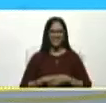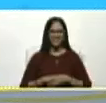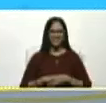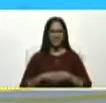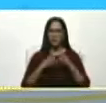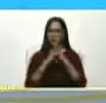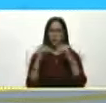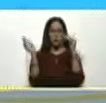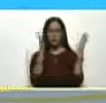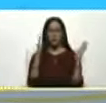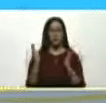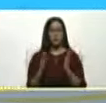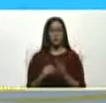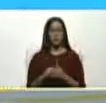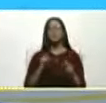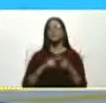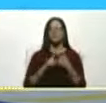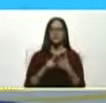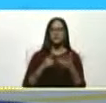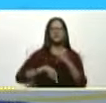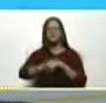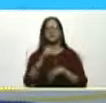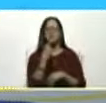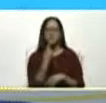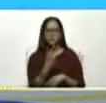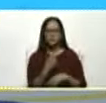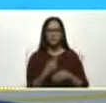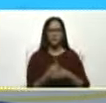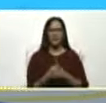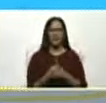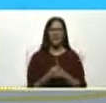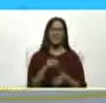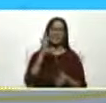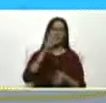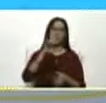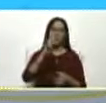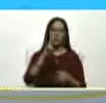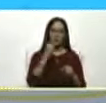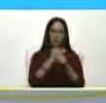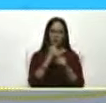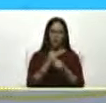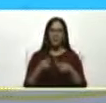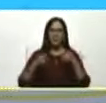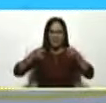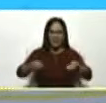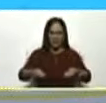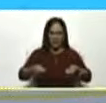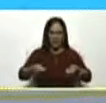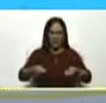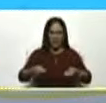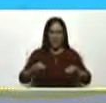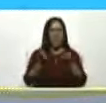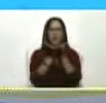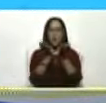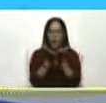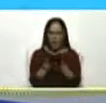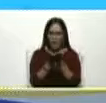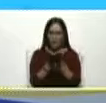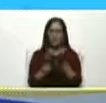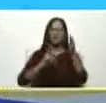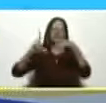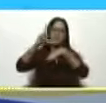Todo se derrumbó. Entonces sale a decir que esas 52 obras que entregué, escuela,